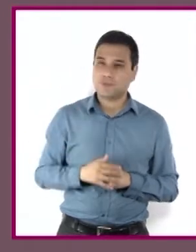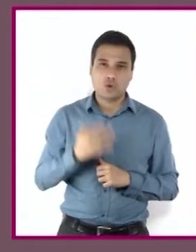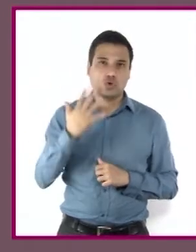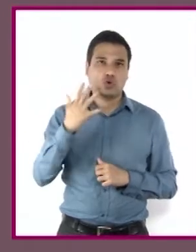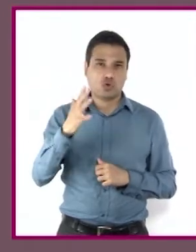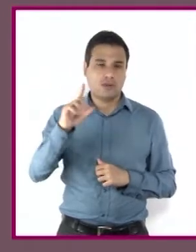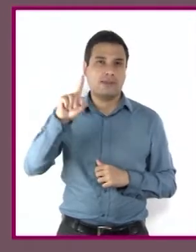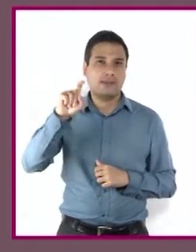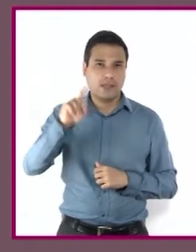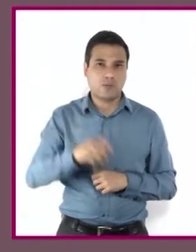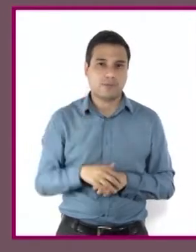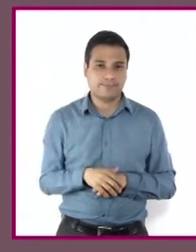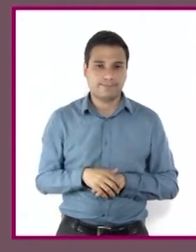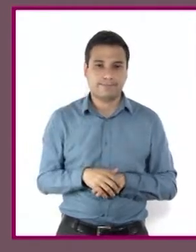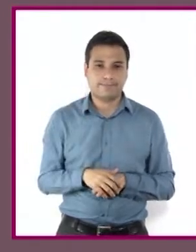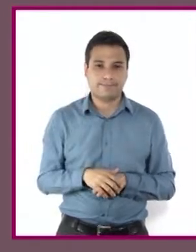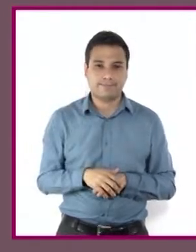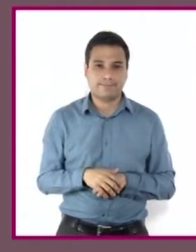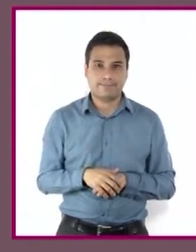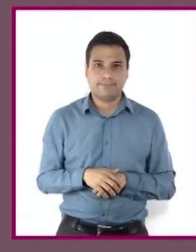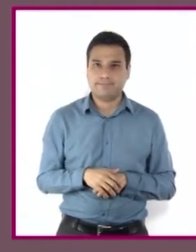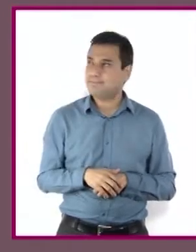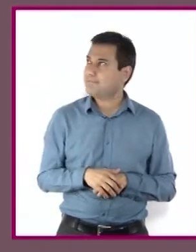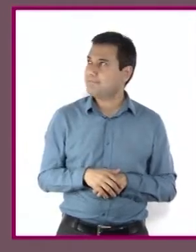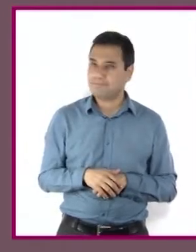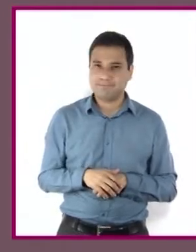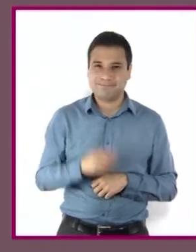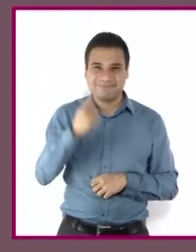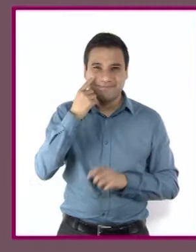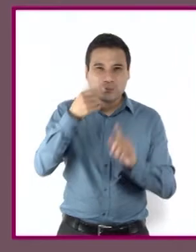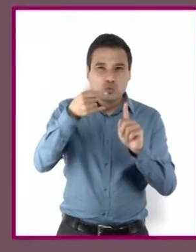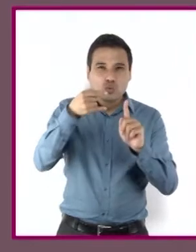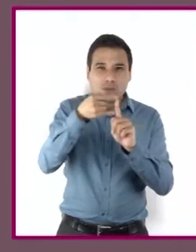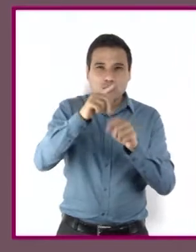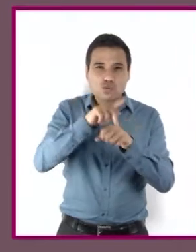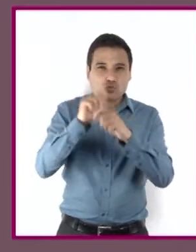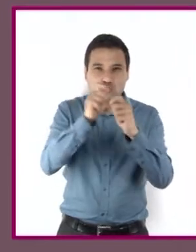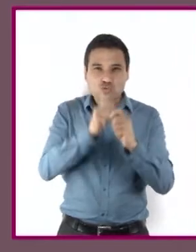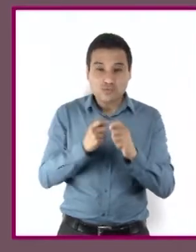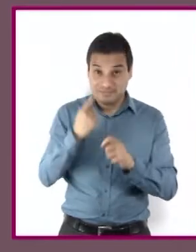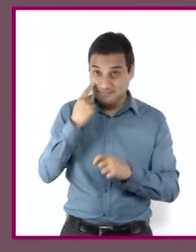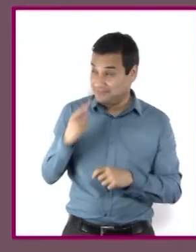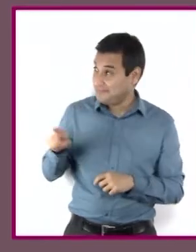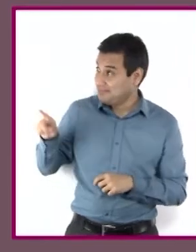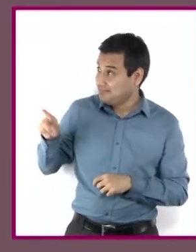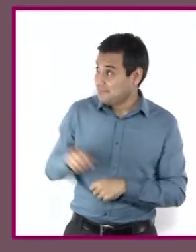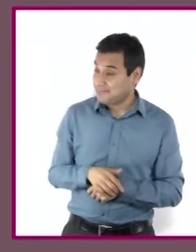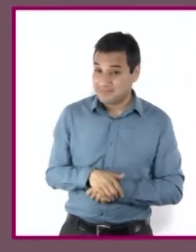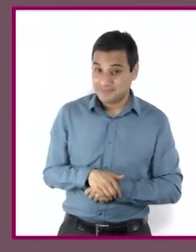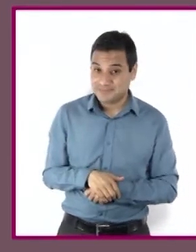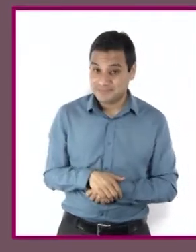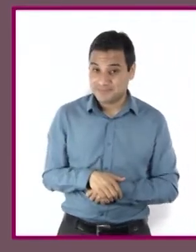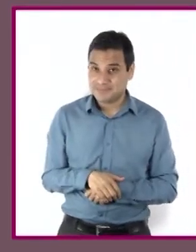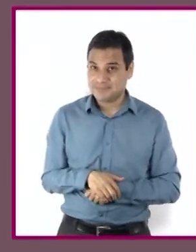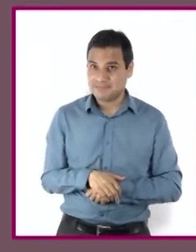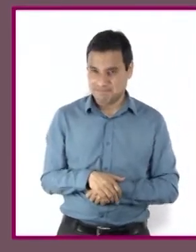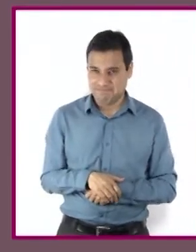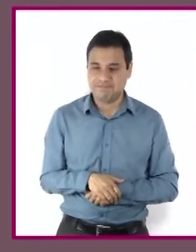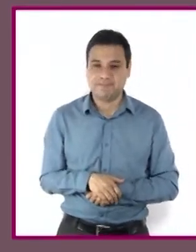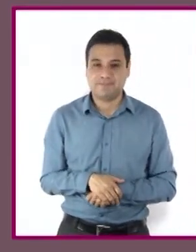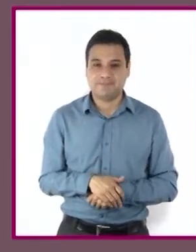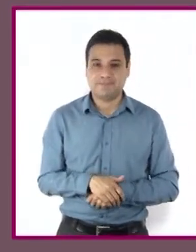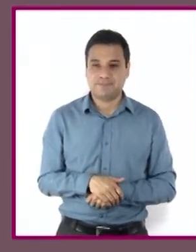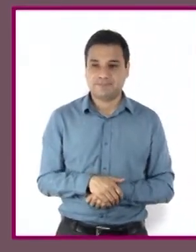está representada en la piedra del sol en el cuadrante inferior derecho, donde vemos el signo calendárico de 4